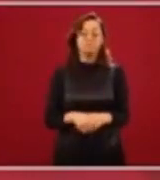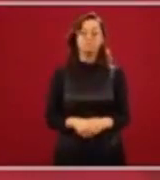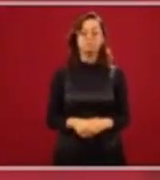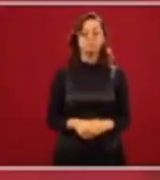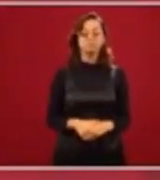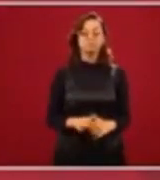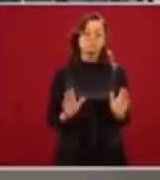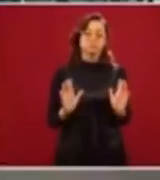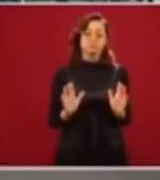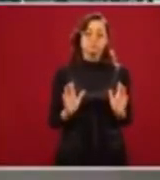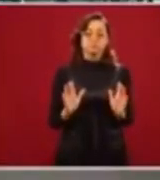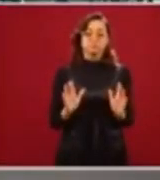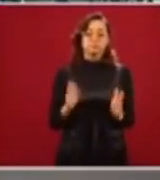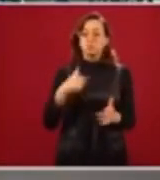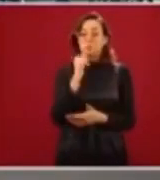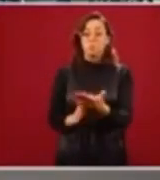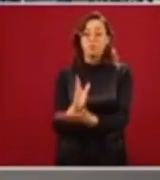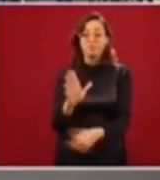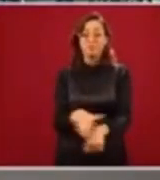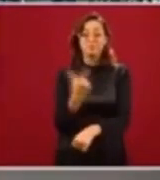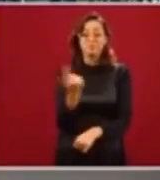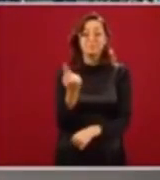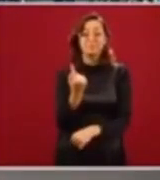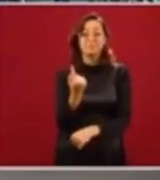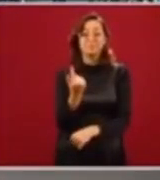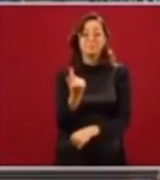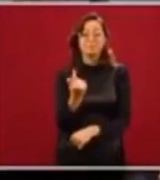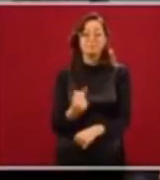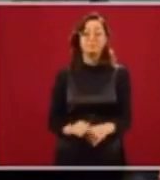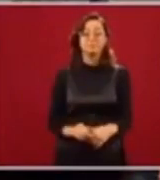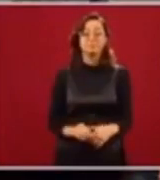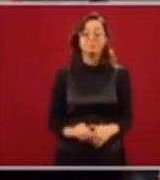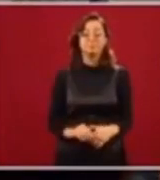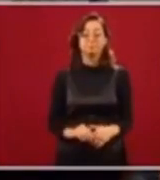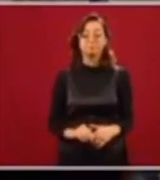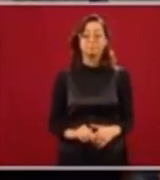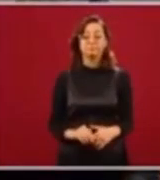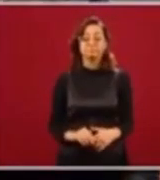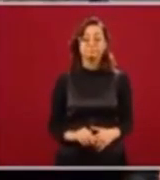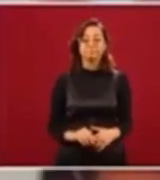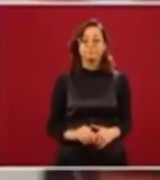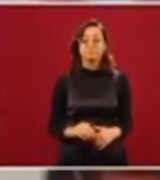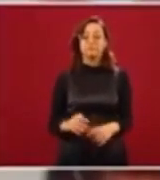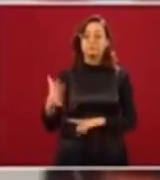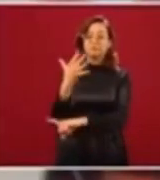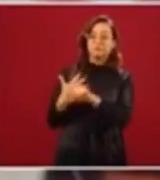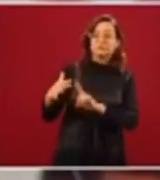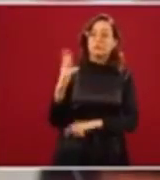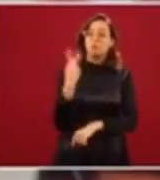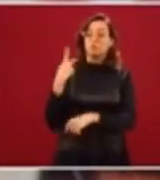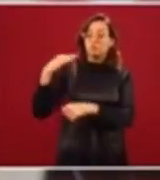más. Lo otro, no meterme porque está muy